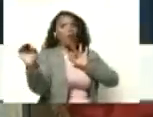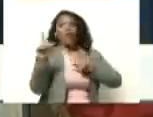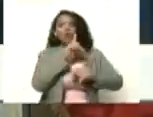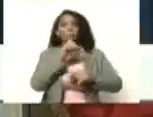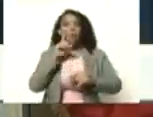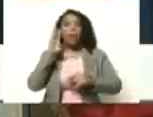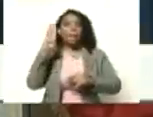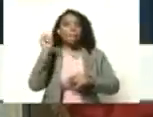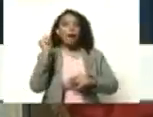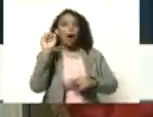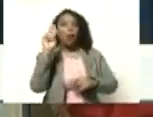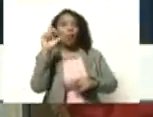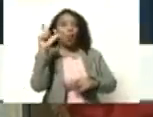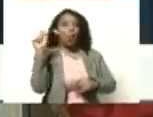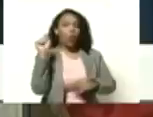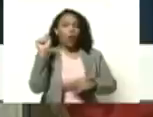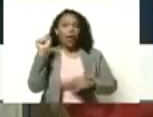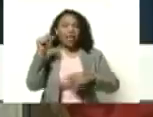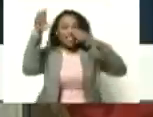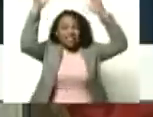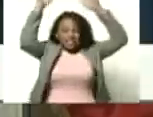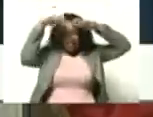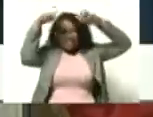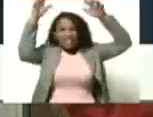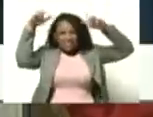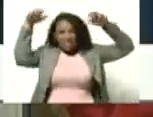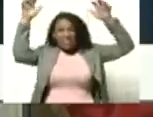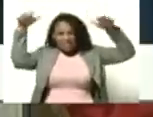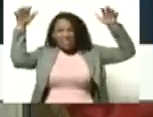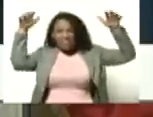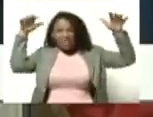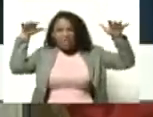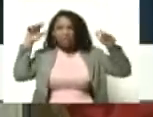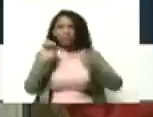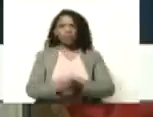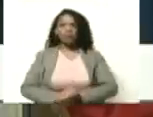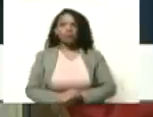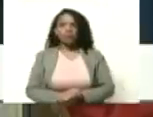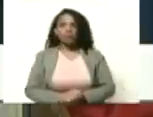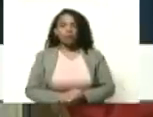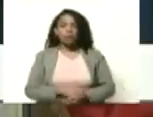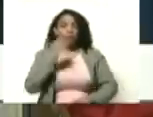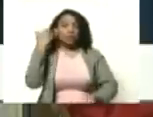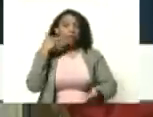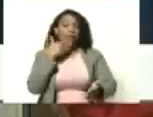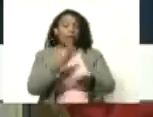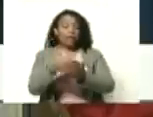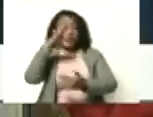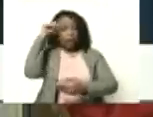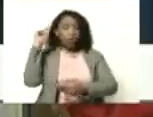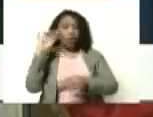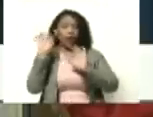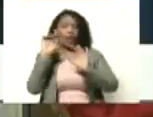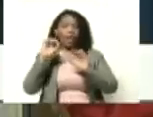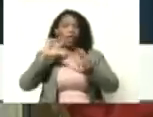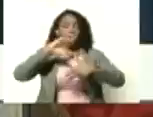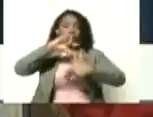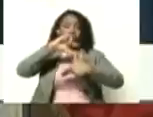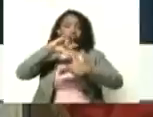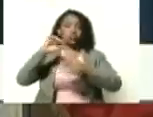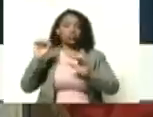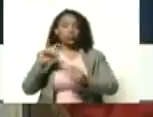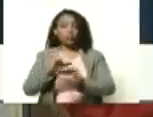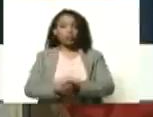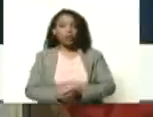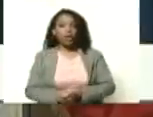en medio de palos de agua coletazos del ciclo en este que no vino gracias a dios nos